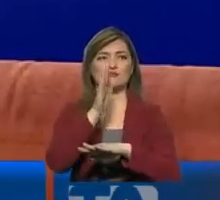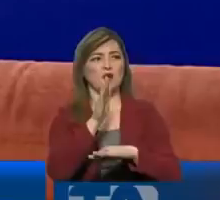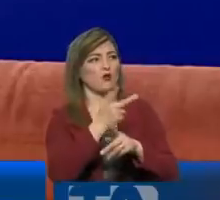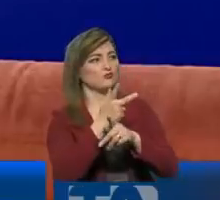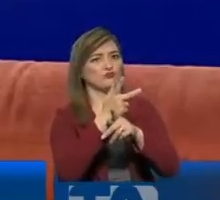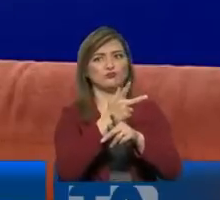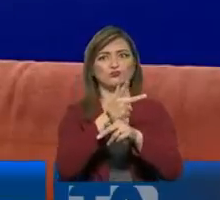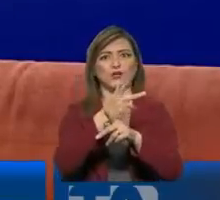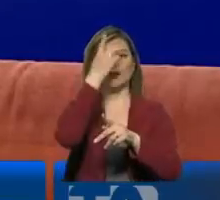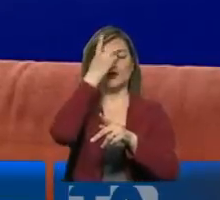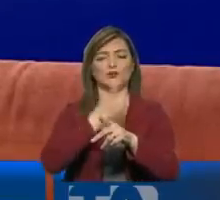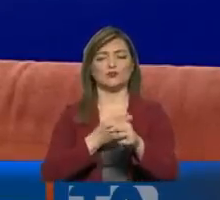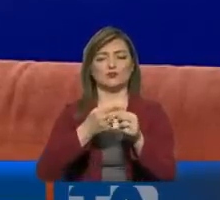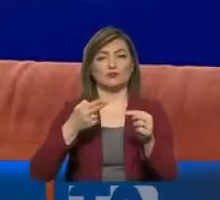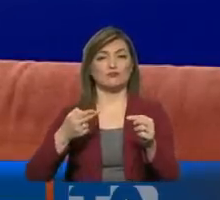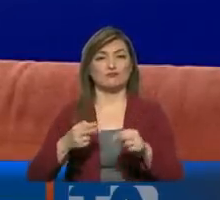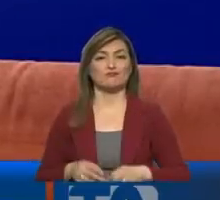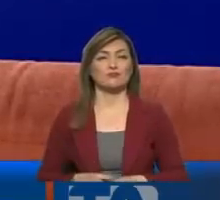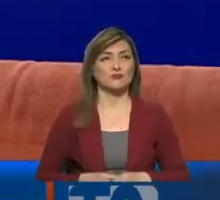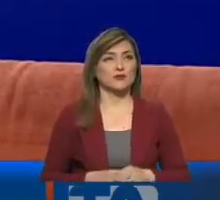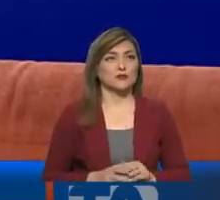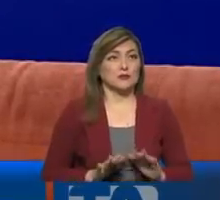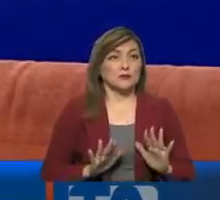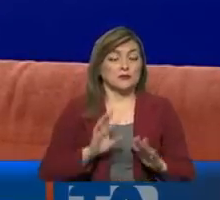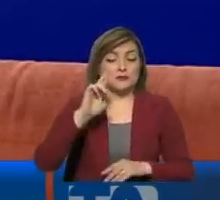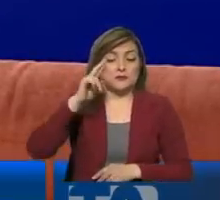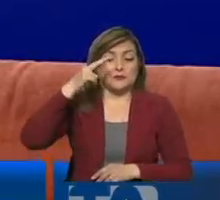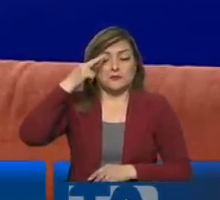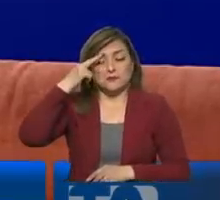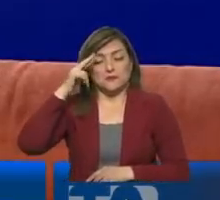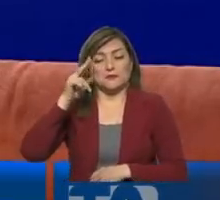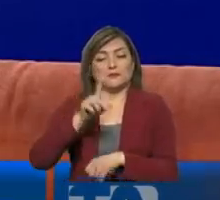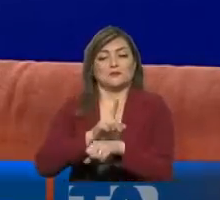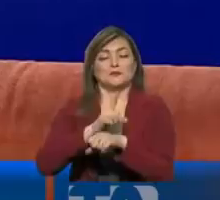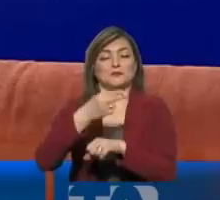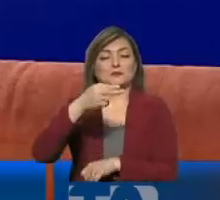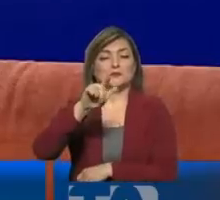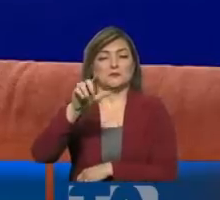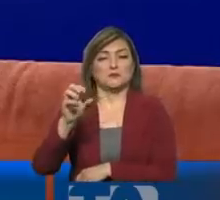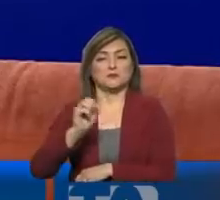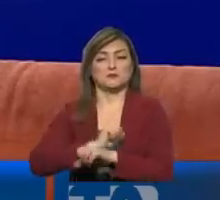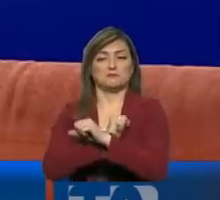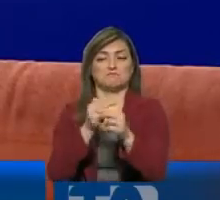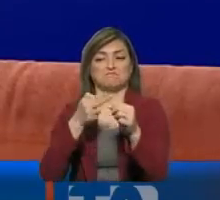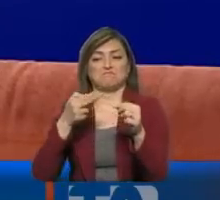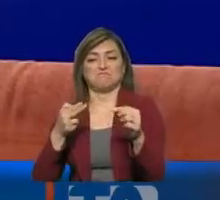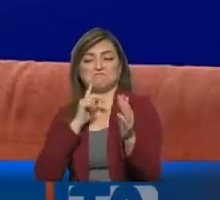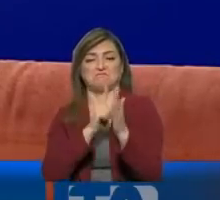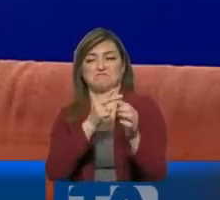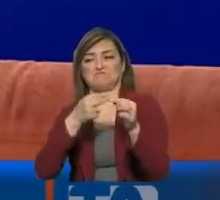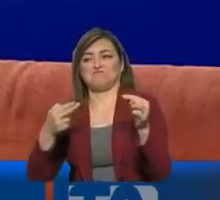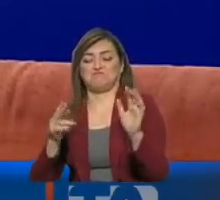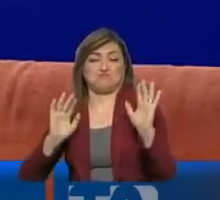Bueno, desconozco las razones por las cuales el doctor Ayo desistió en la mañana de su demanda. De hecho, creo